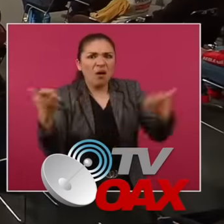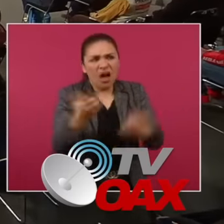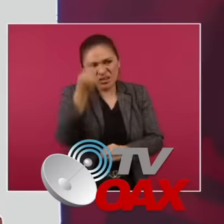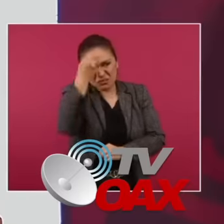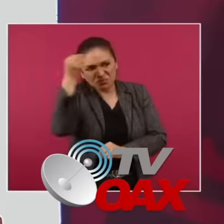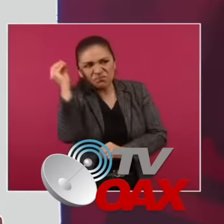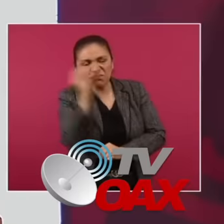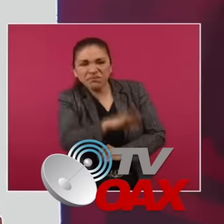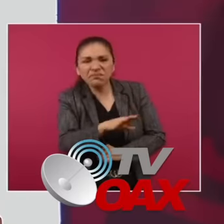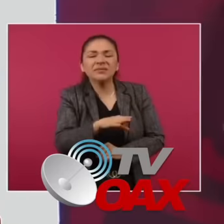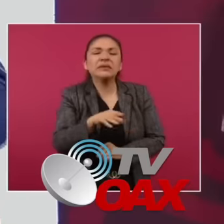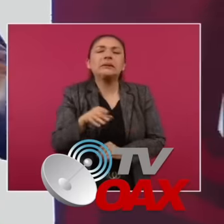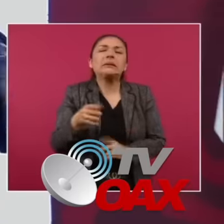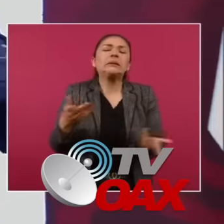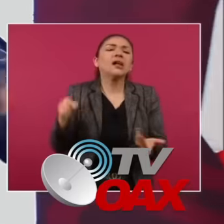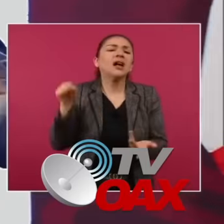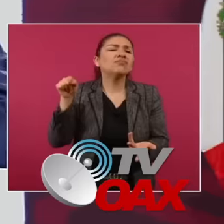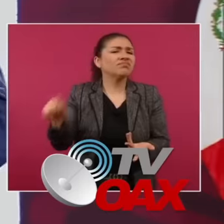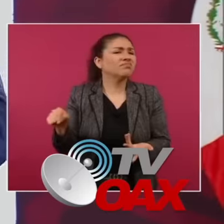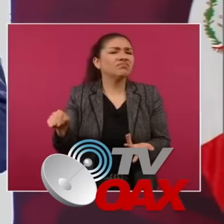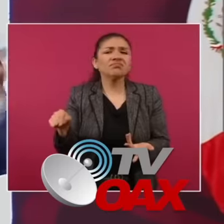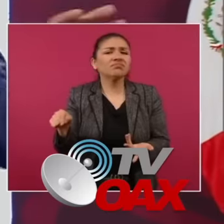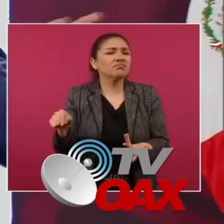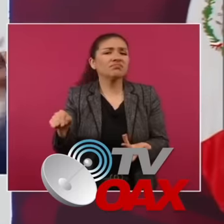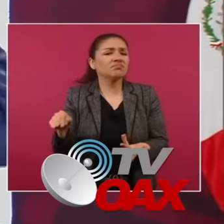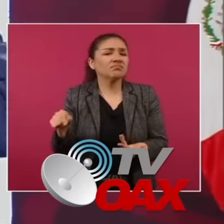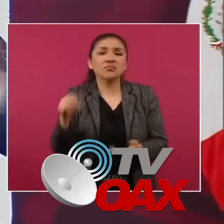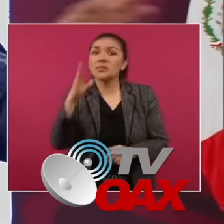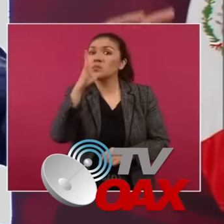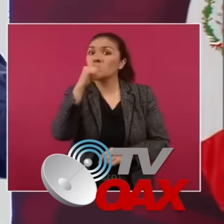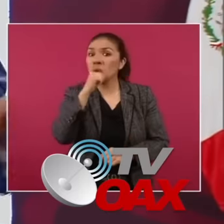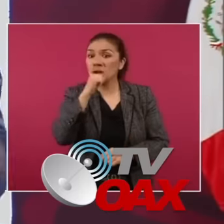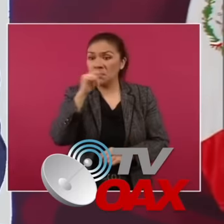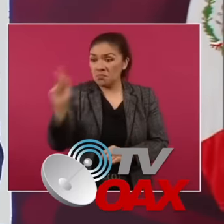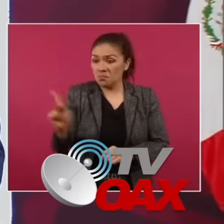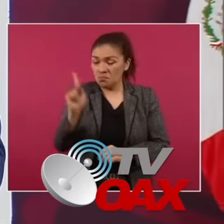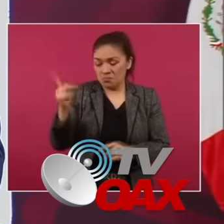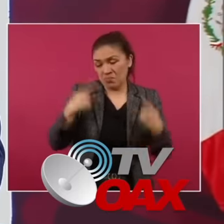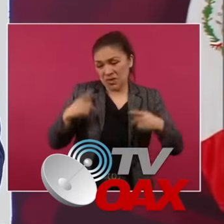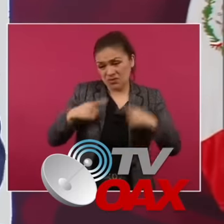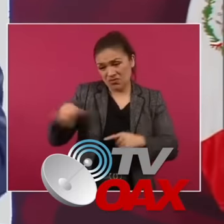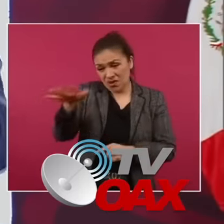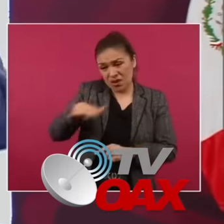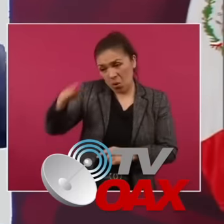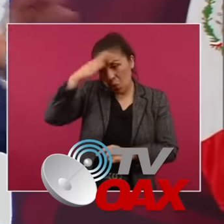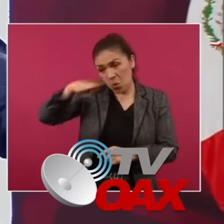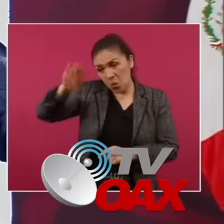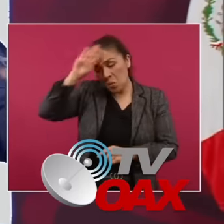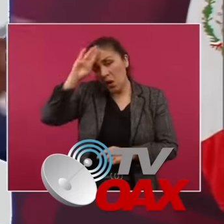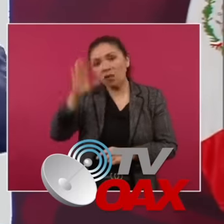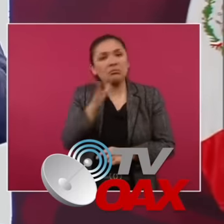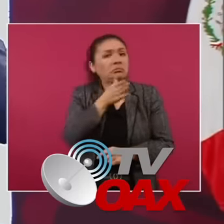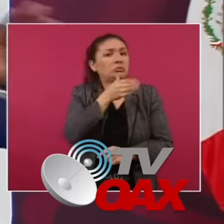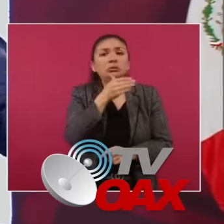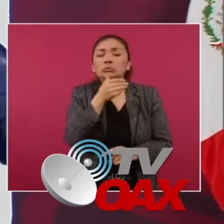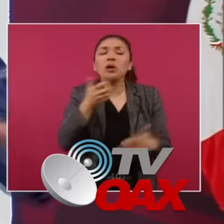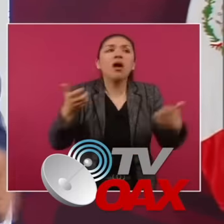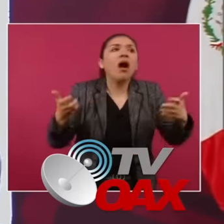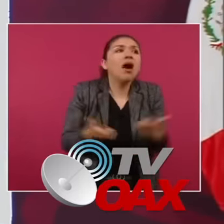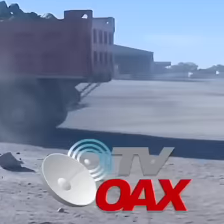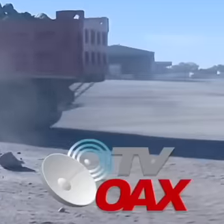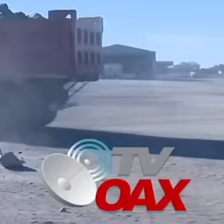que le impide al pueblo cubano hacer